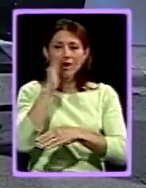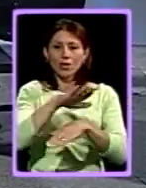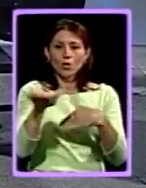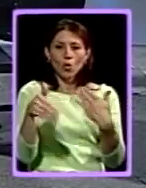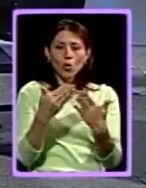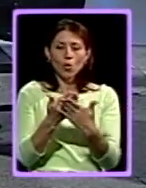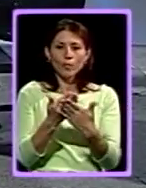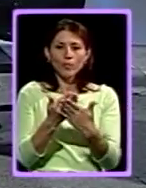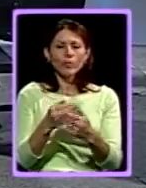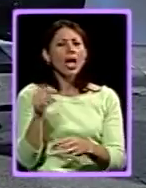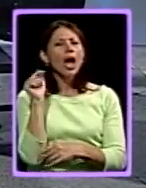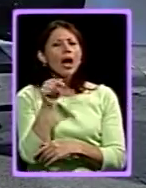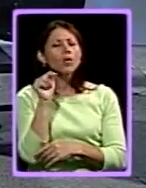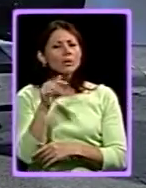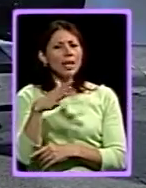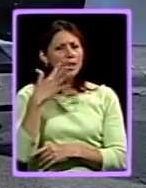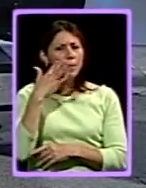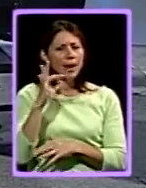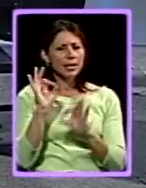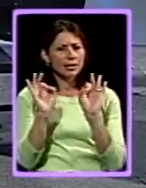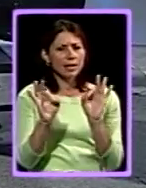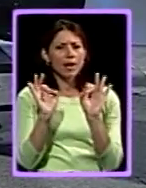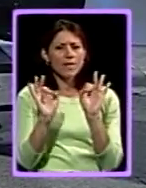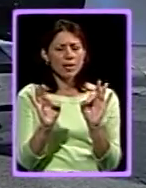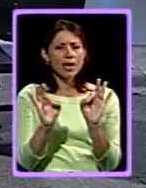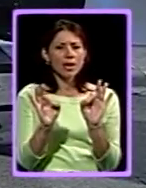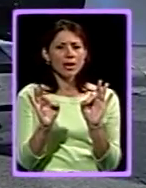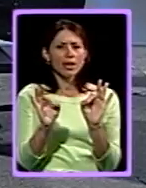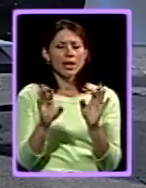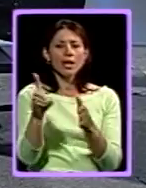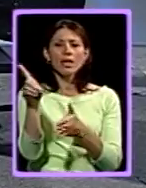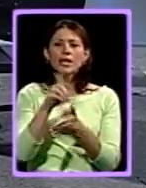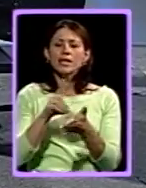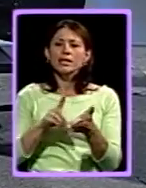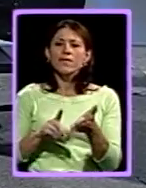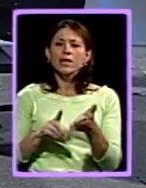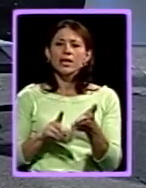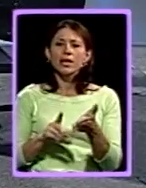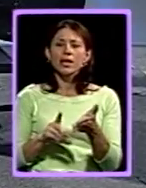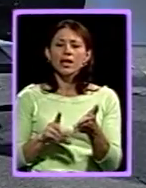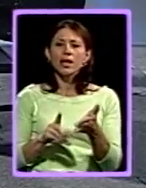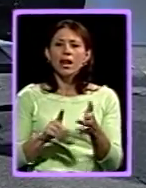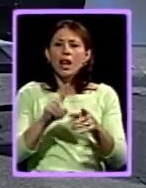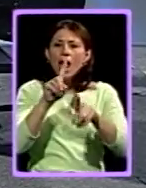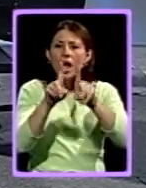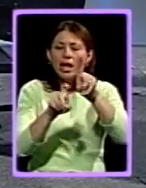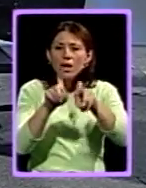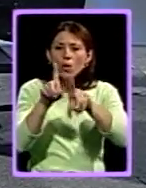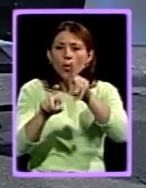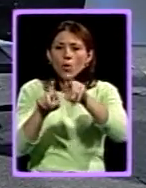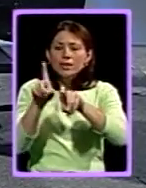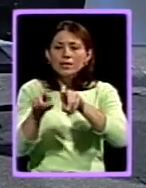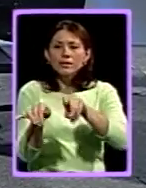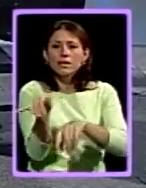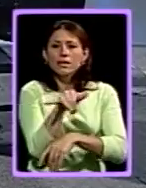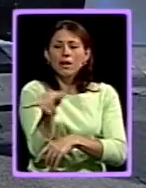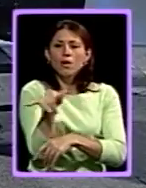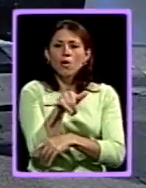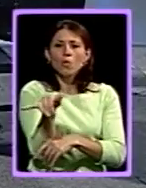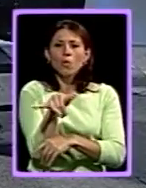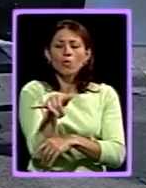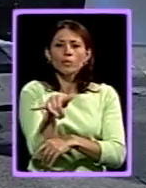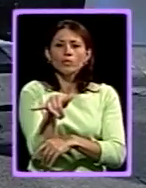a usted bien que describir la encuesta como